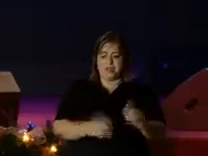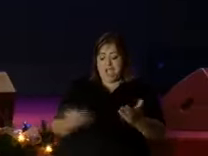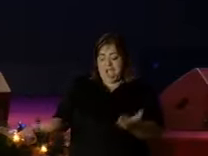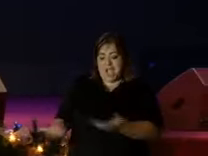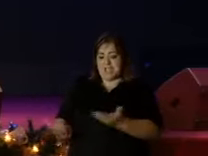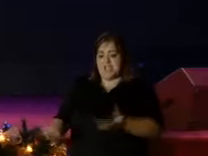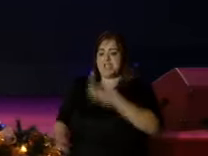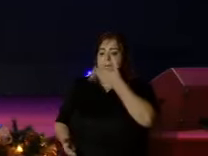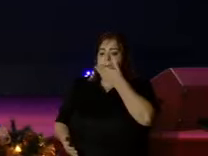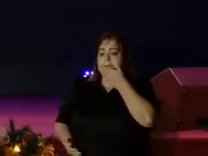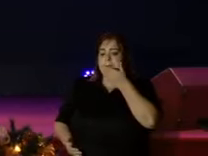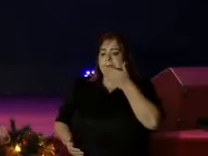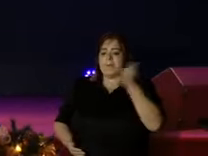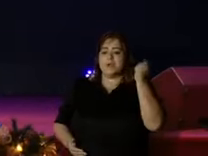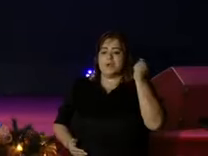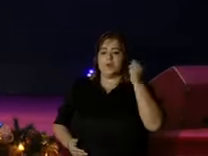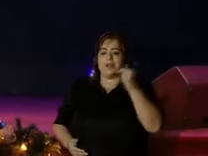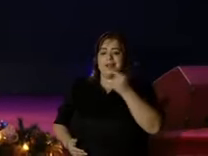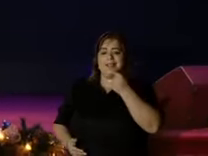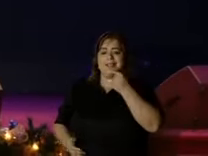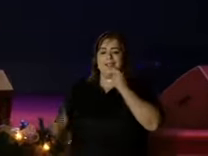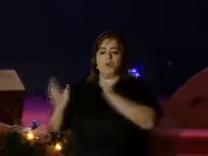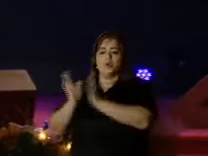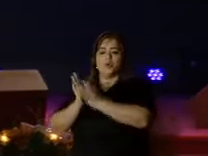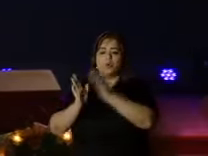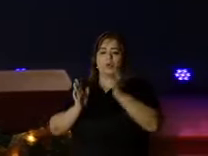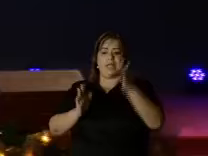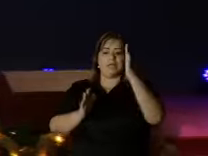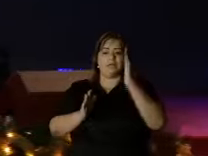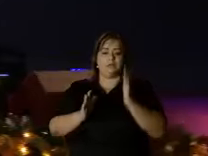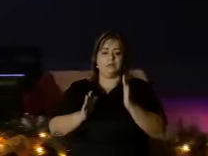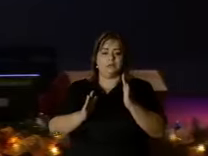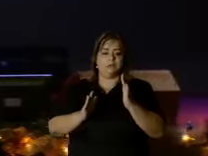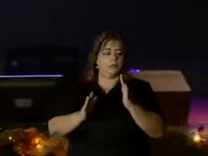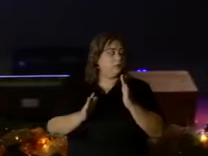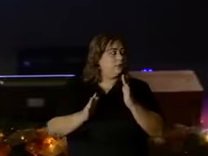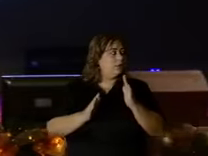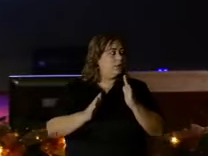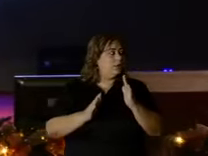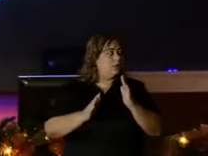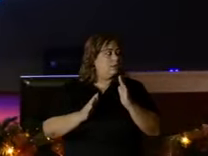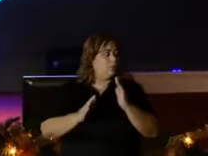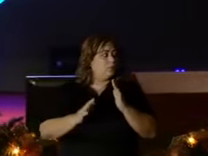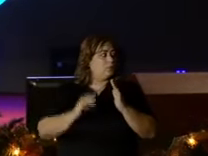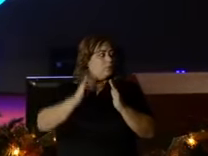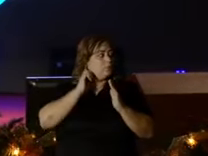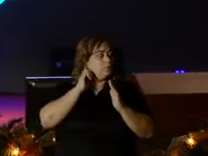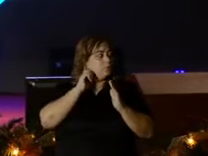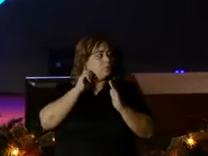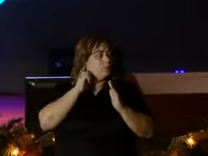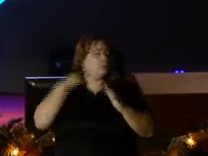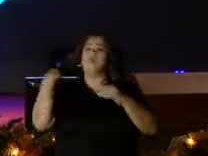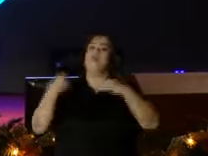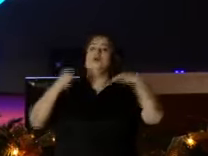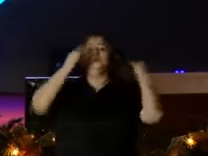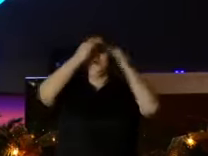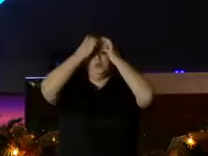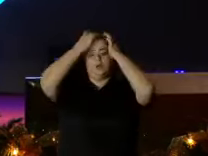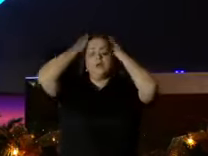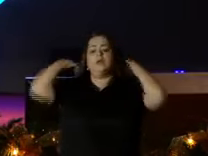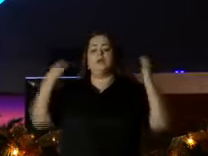no hay aire más limpio que este. Dele gloria a Dios, amén. Luis, qué bueno verte. Pili, los